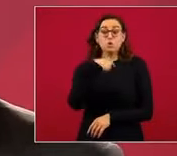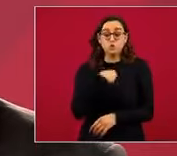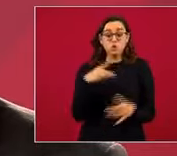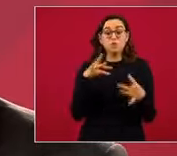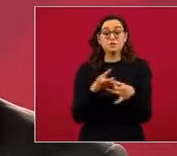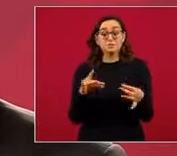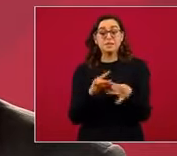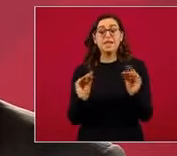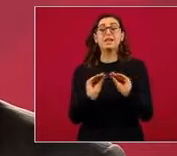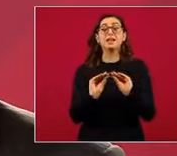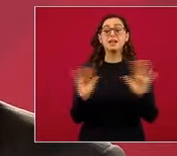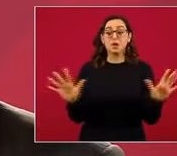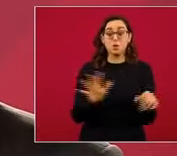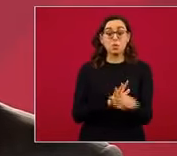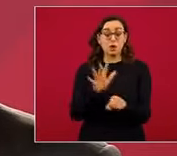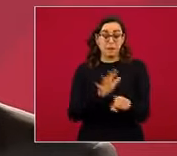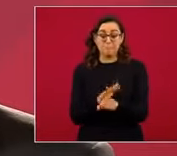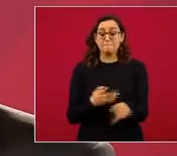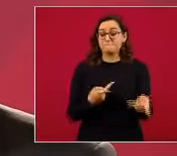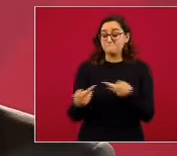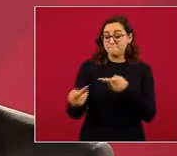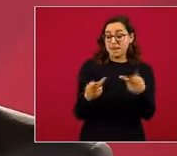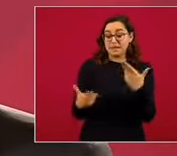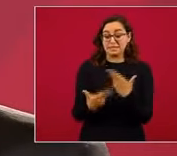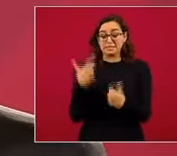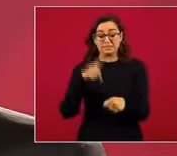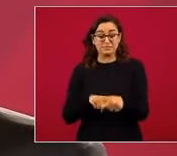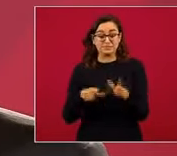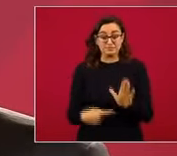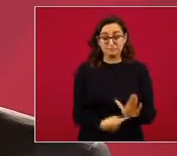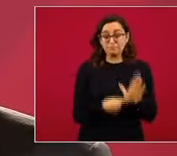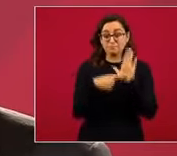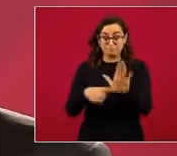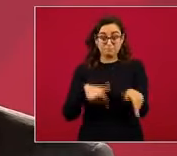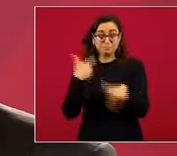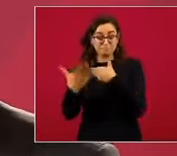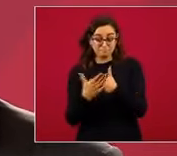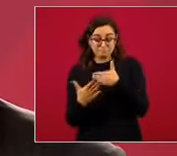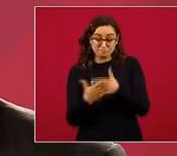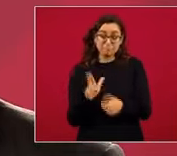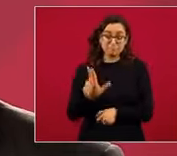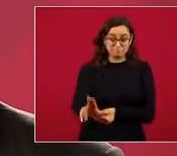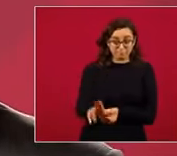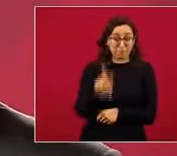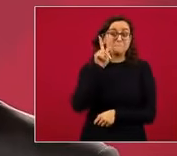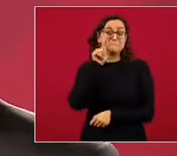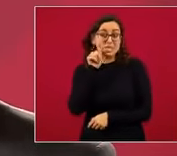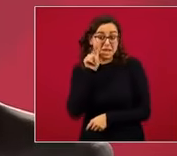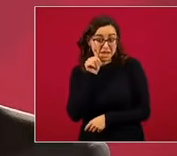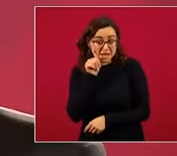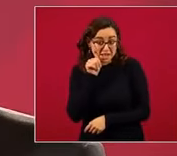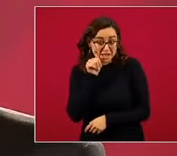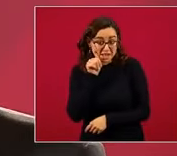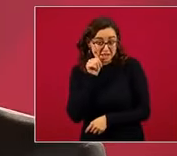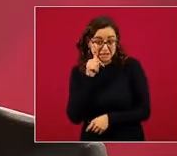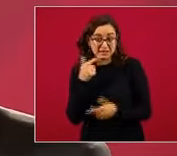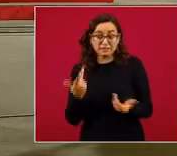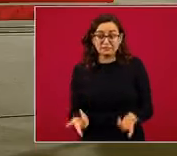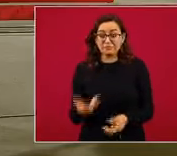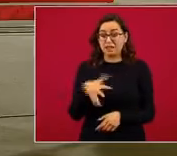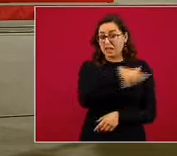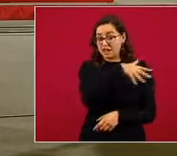que presentaríamos el Plan Nacional. Y dije precisamente en el próximo Pulso de la Salud, que es mañana. Y di los términos